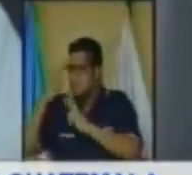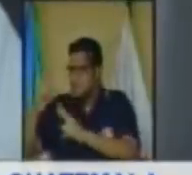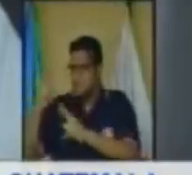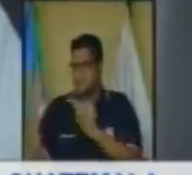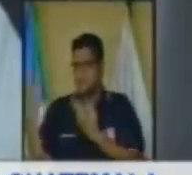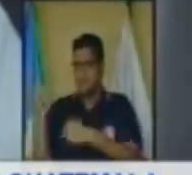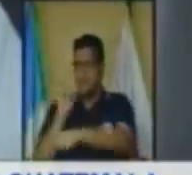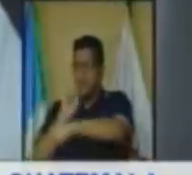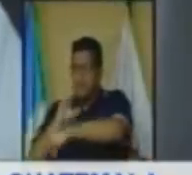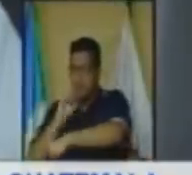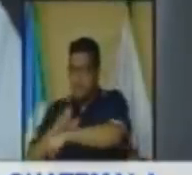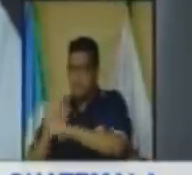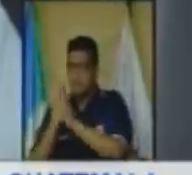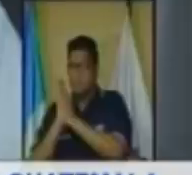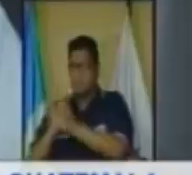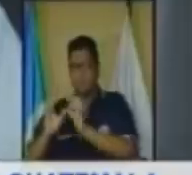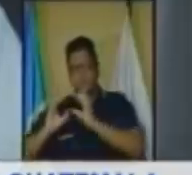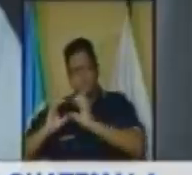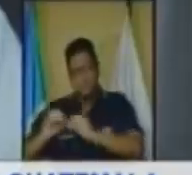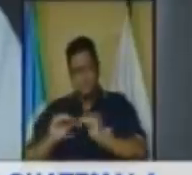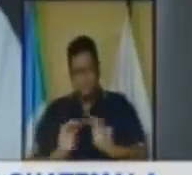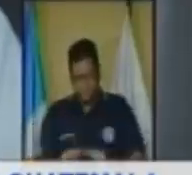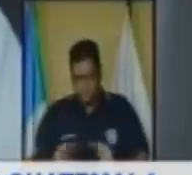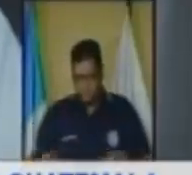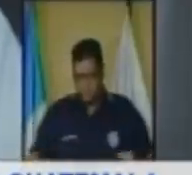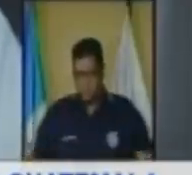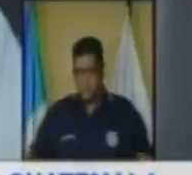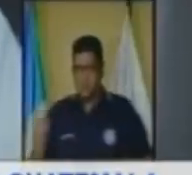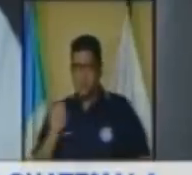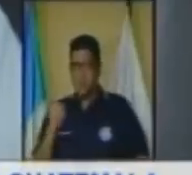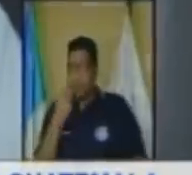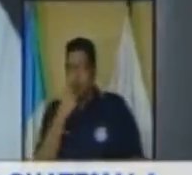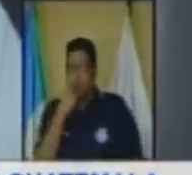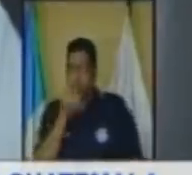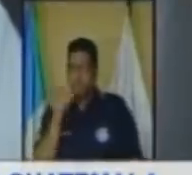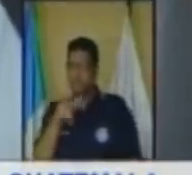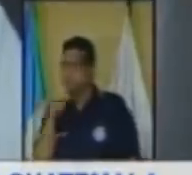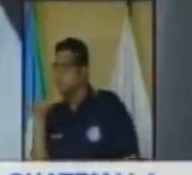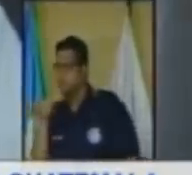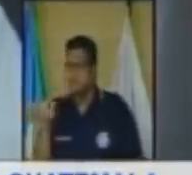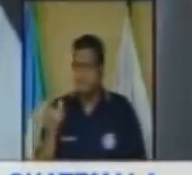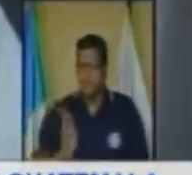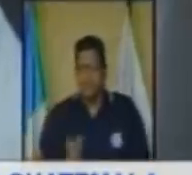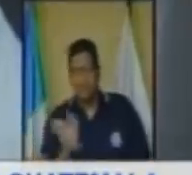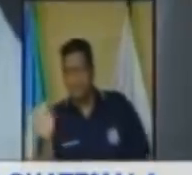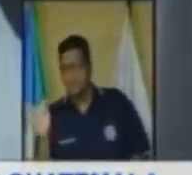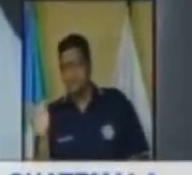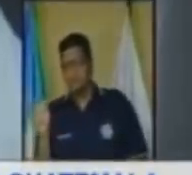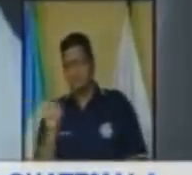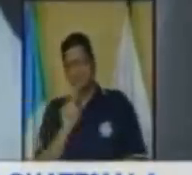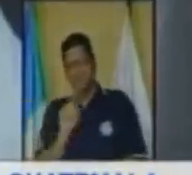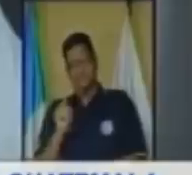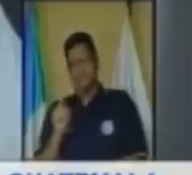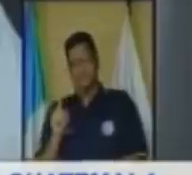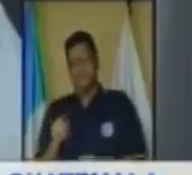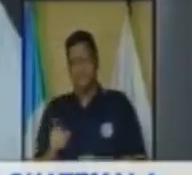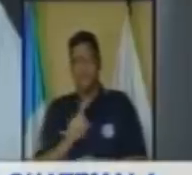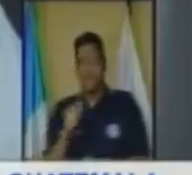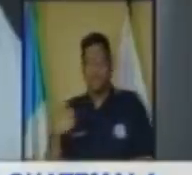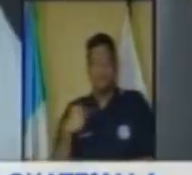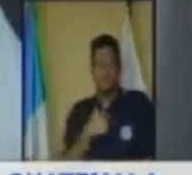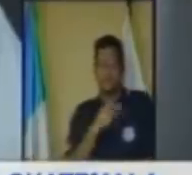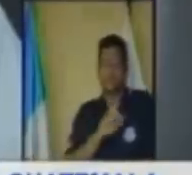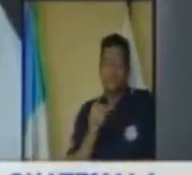Que los niños no estén saliendo a exponerse, no es la intención que los